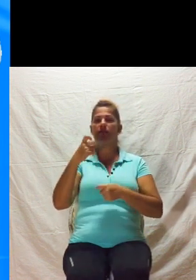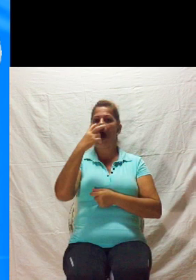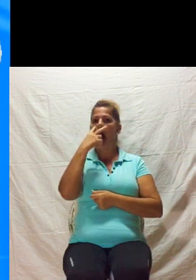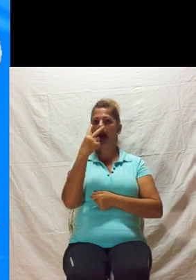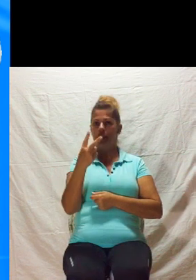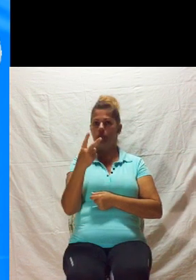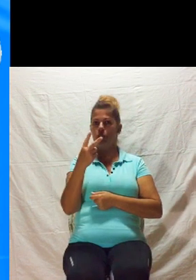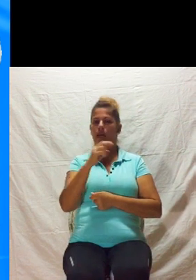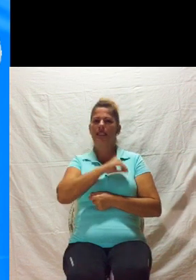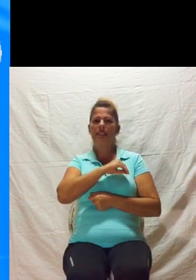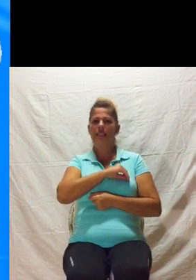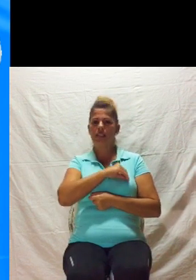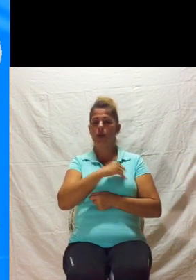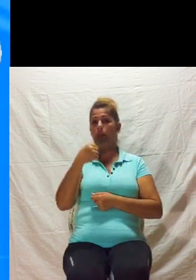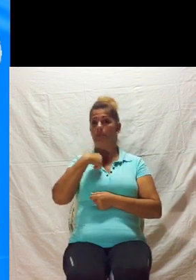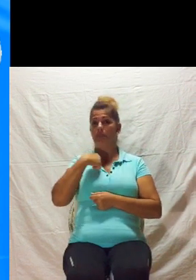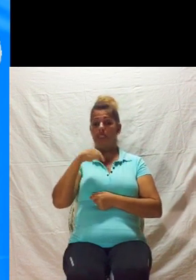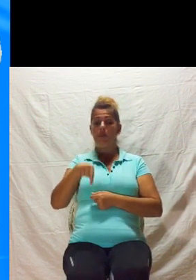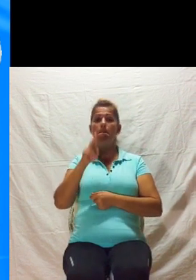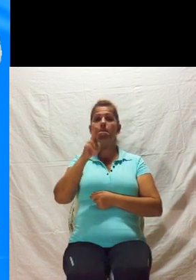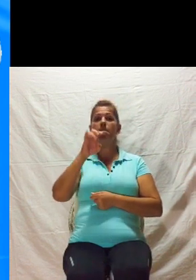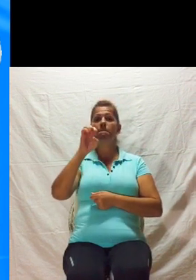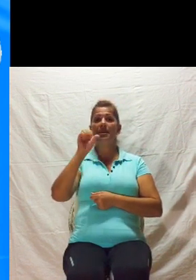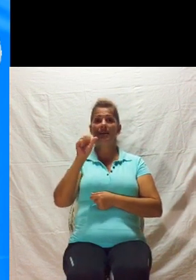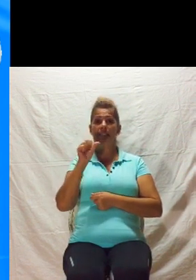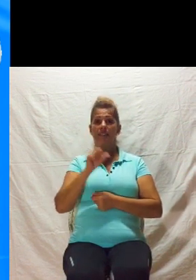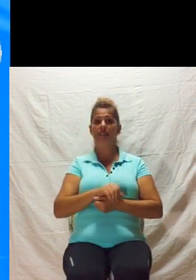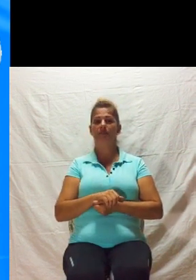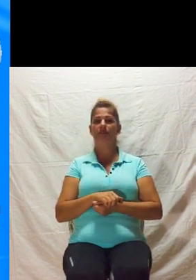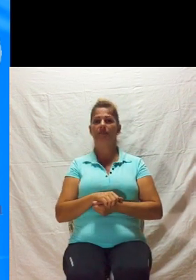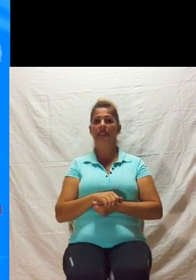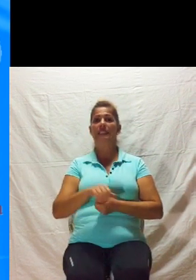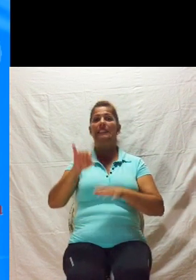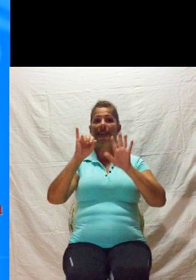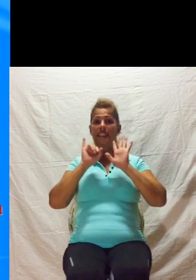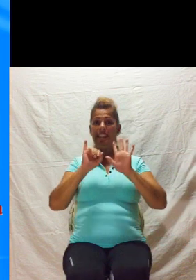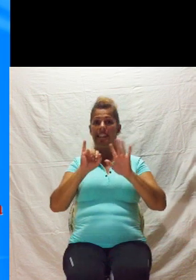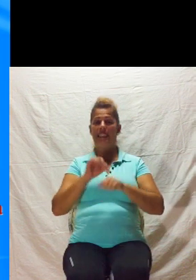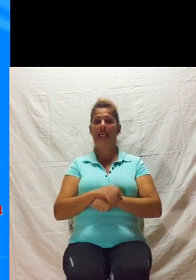Cuando camino, atiendo a la sensación de mis pies.